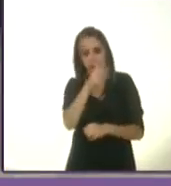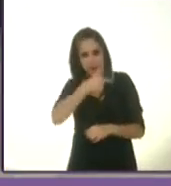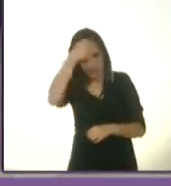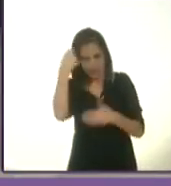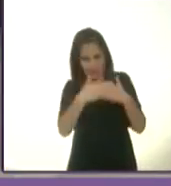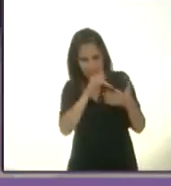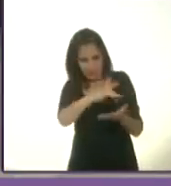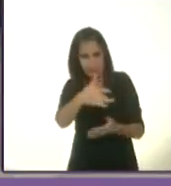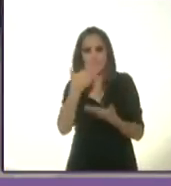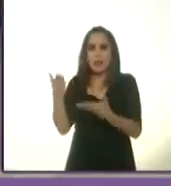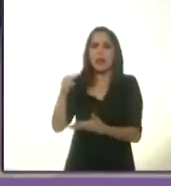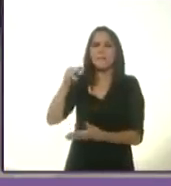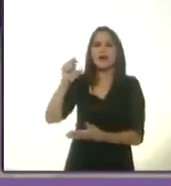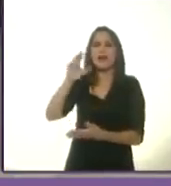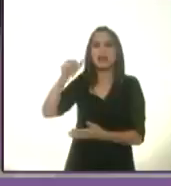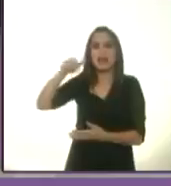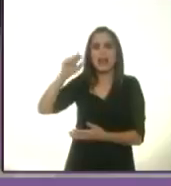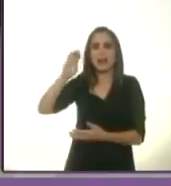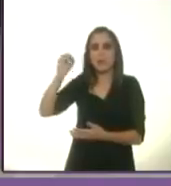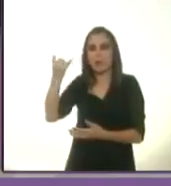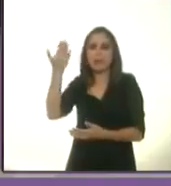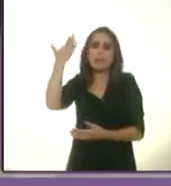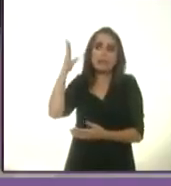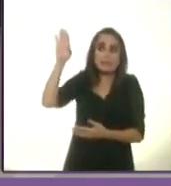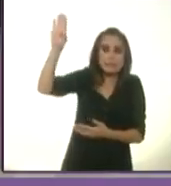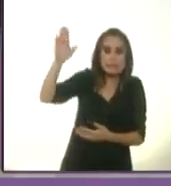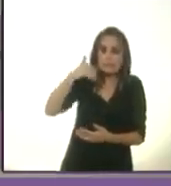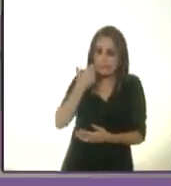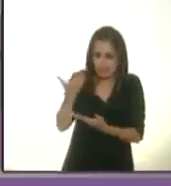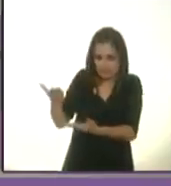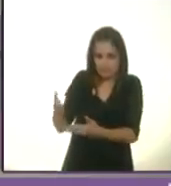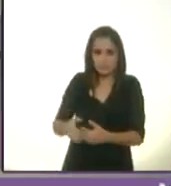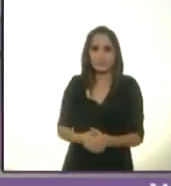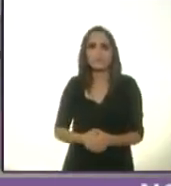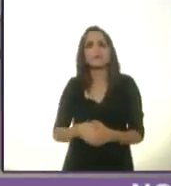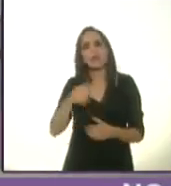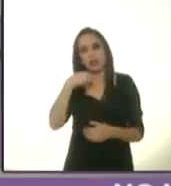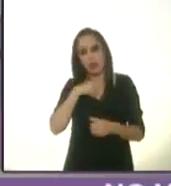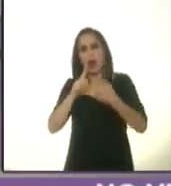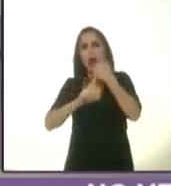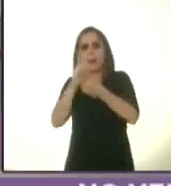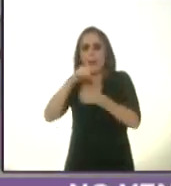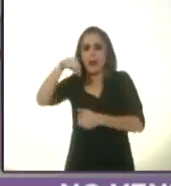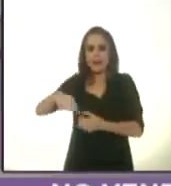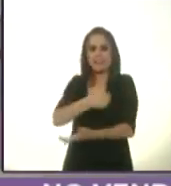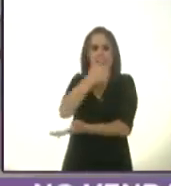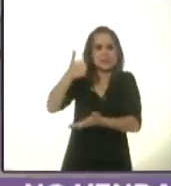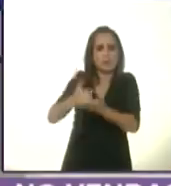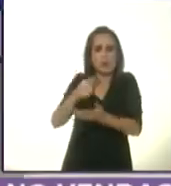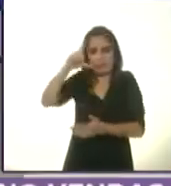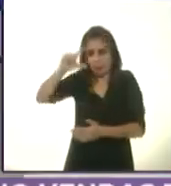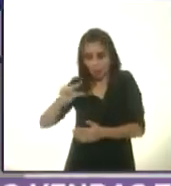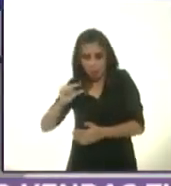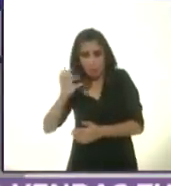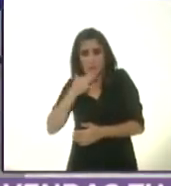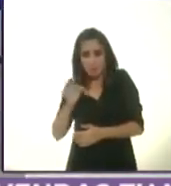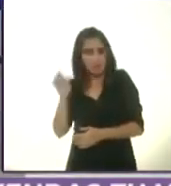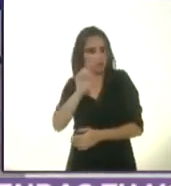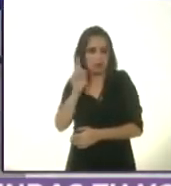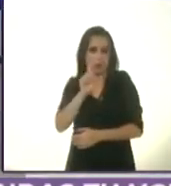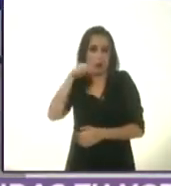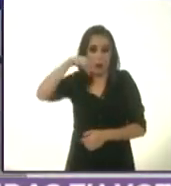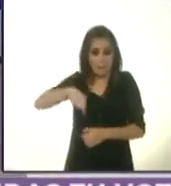mariana boy y gracias para hablar de los problemas metropolitanos que no son menores creo que hoy los